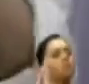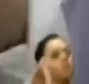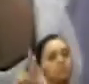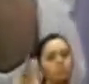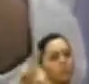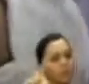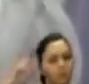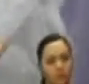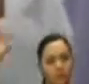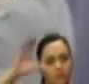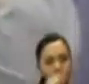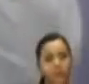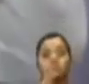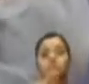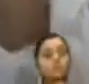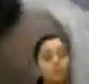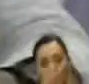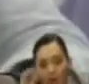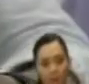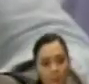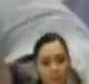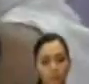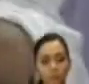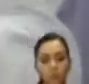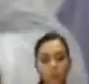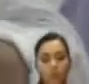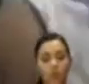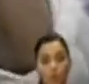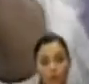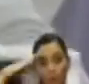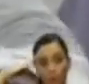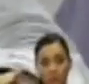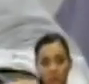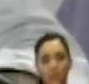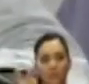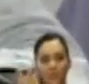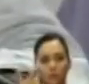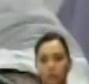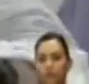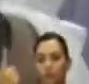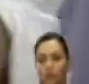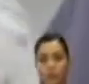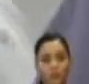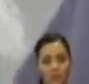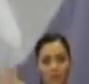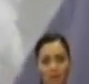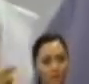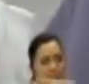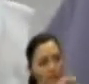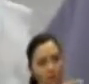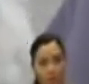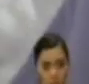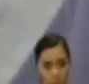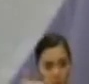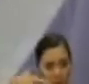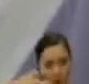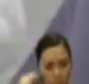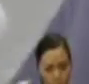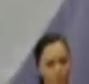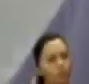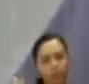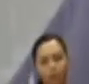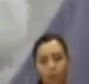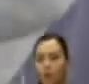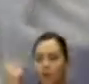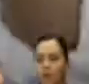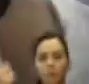le damos pistola a los policías, son asesinos porque tienen pistola. No, pues hay que ver cómo se utilizan las pistolas. Entonces, si hay sistemas de interceptación, etcétera,